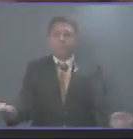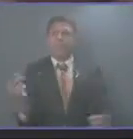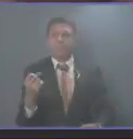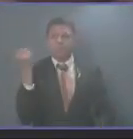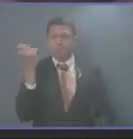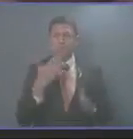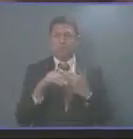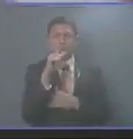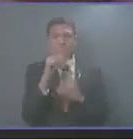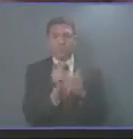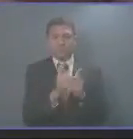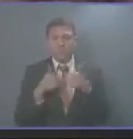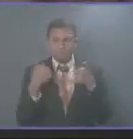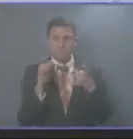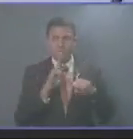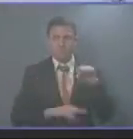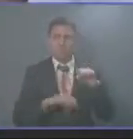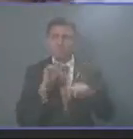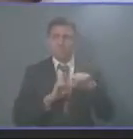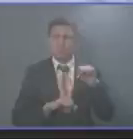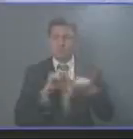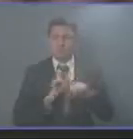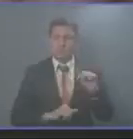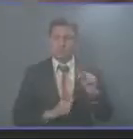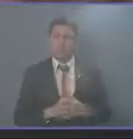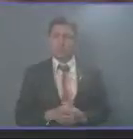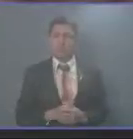en más de $1,000,000.